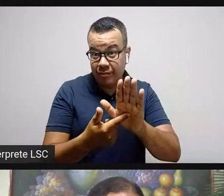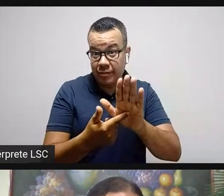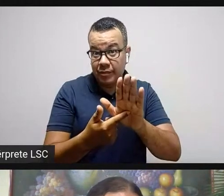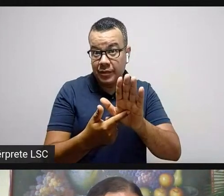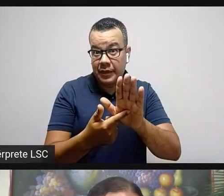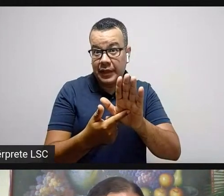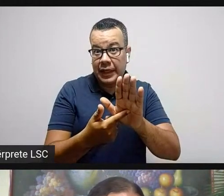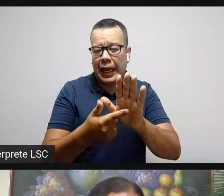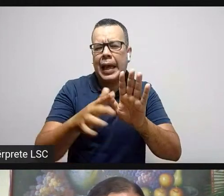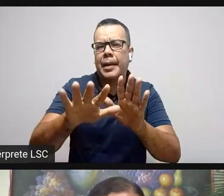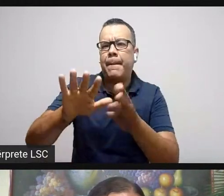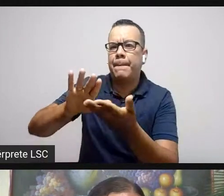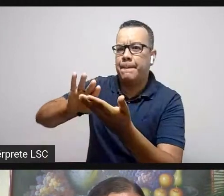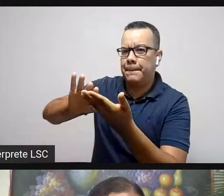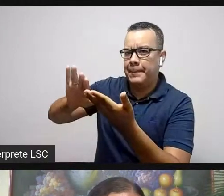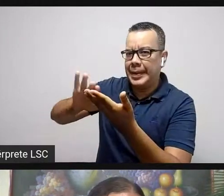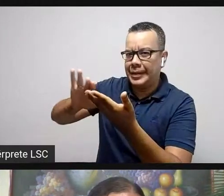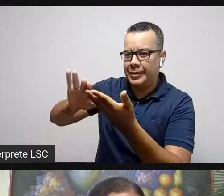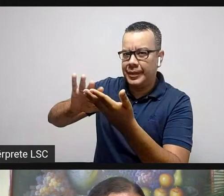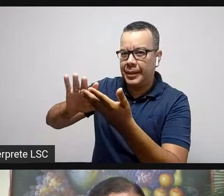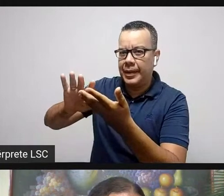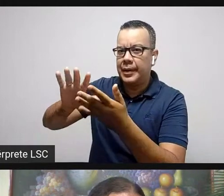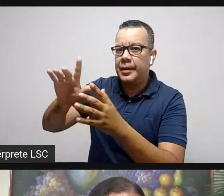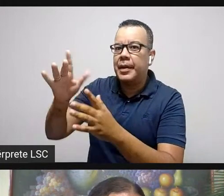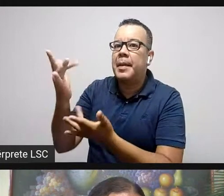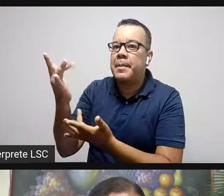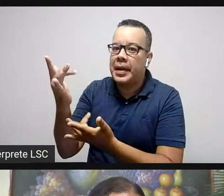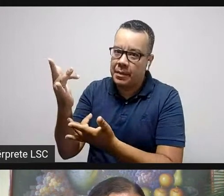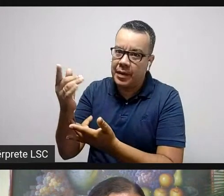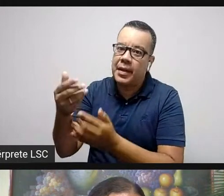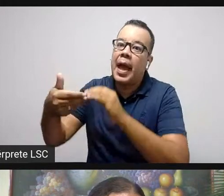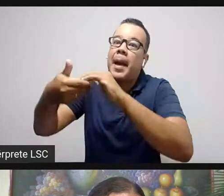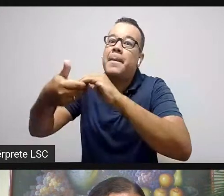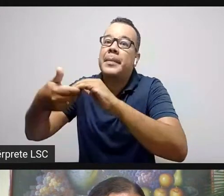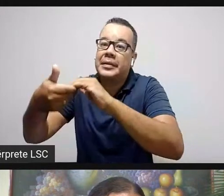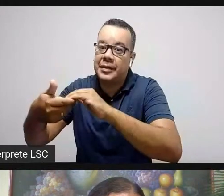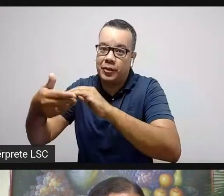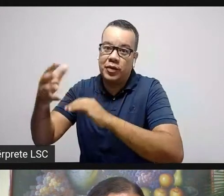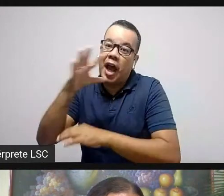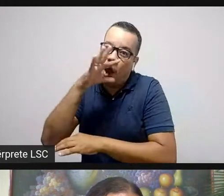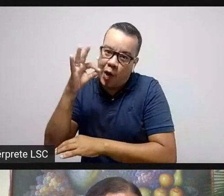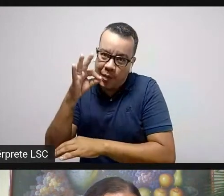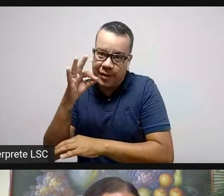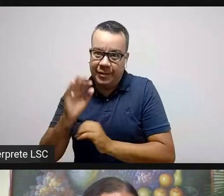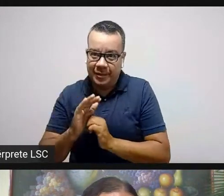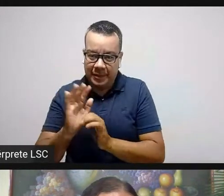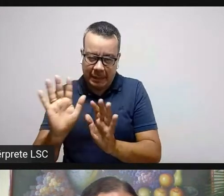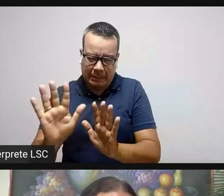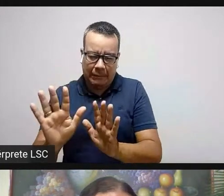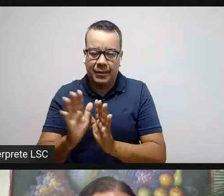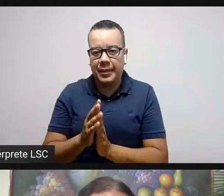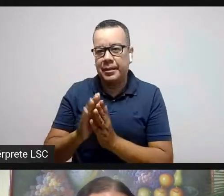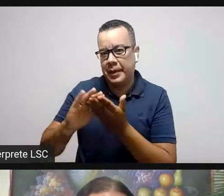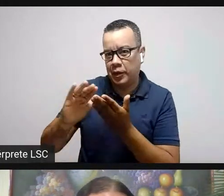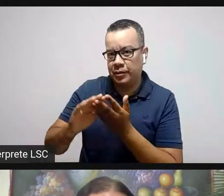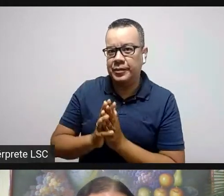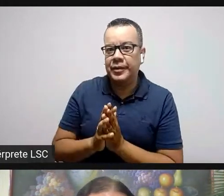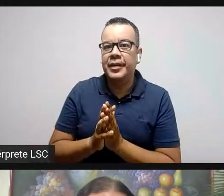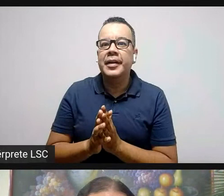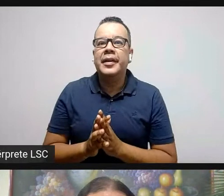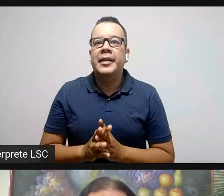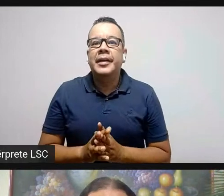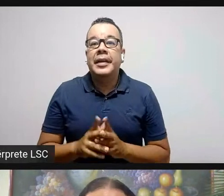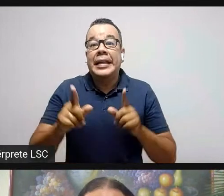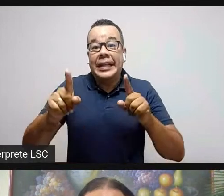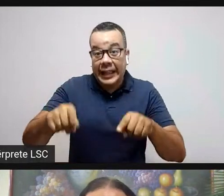Espérame, Carolina, espérame, presentamos a Wider y ya vamos con las presentaciones de cada uno. Gracias. Estamos también